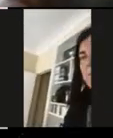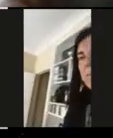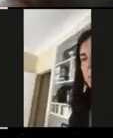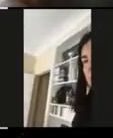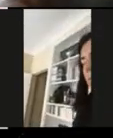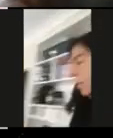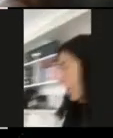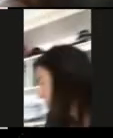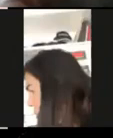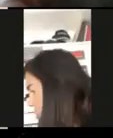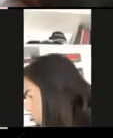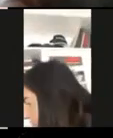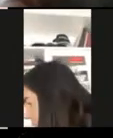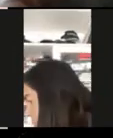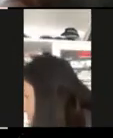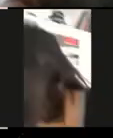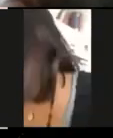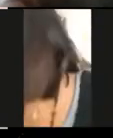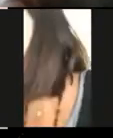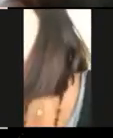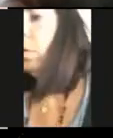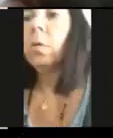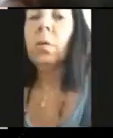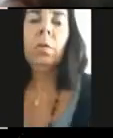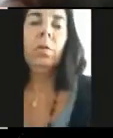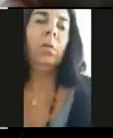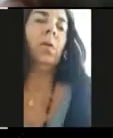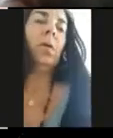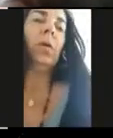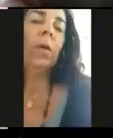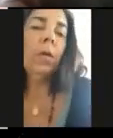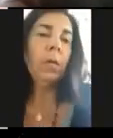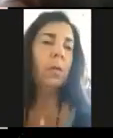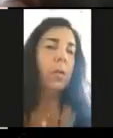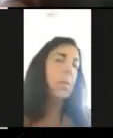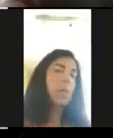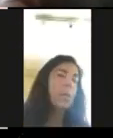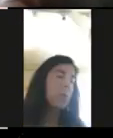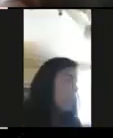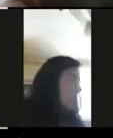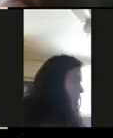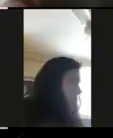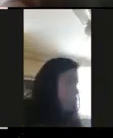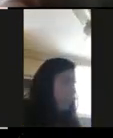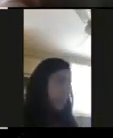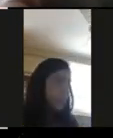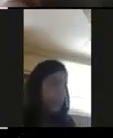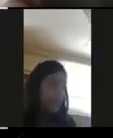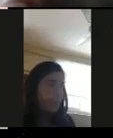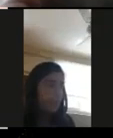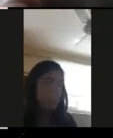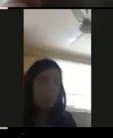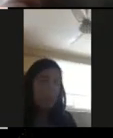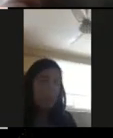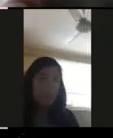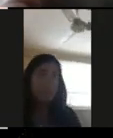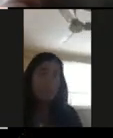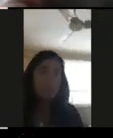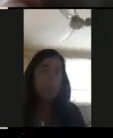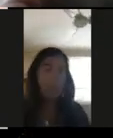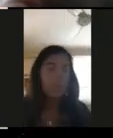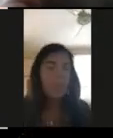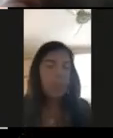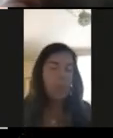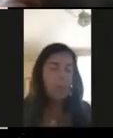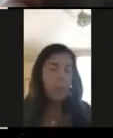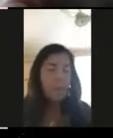estas inscripciones de muchos de aquellos grandes que son grandes